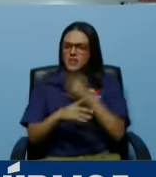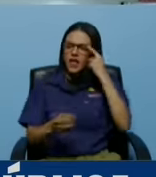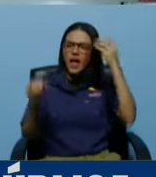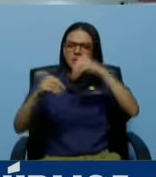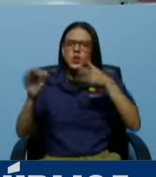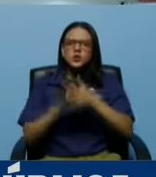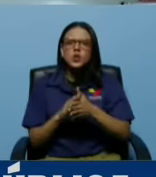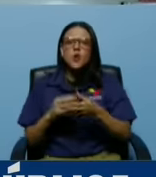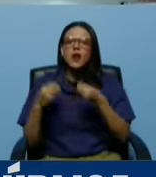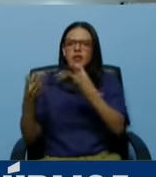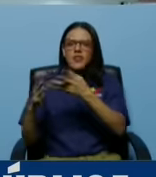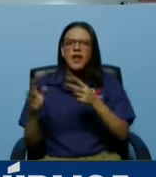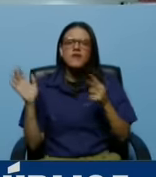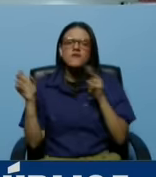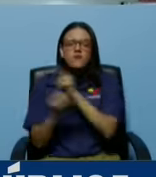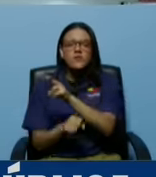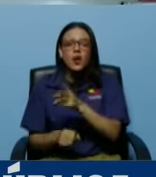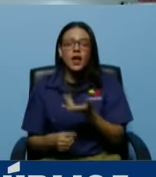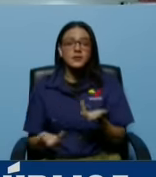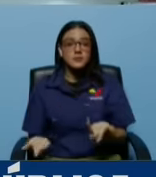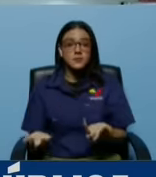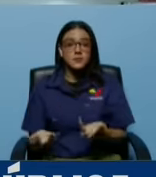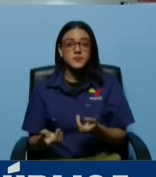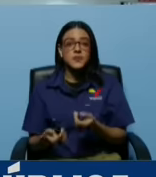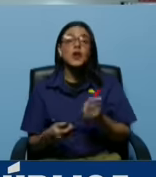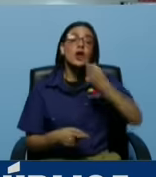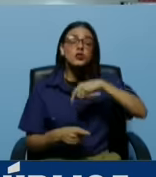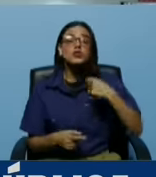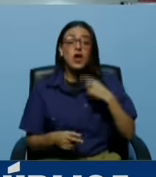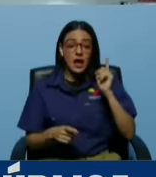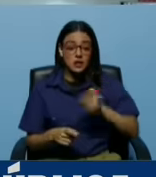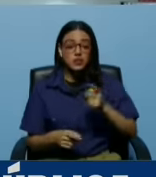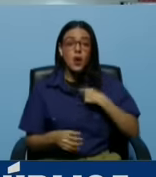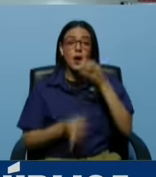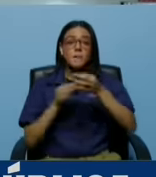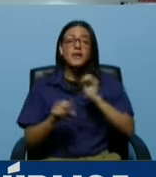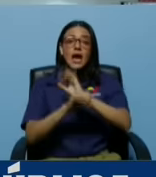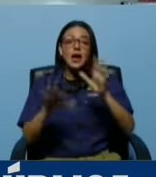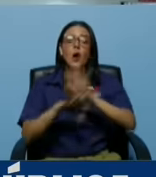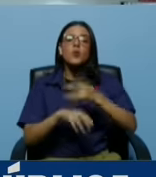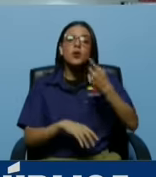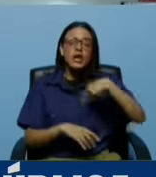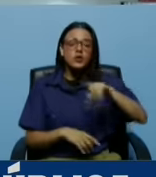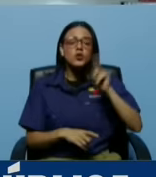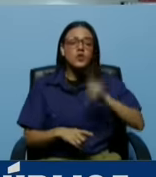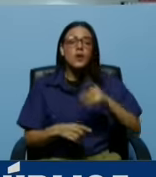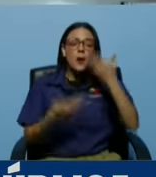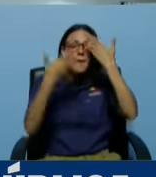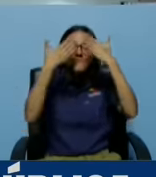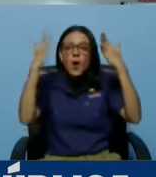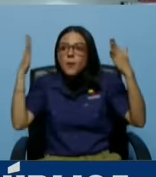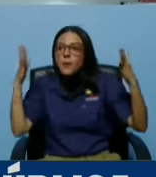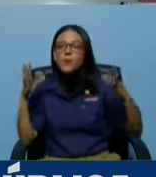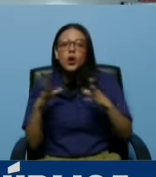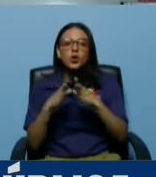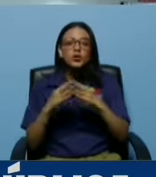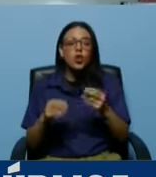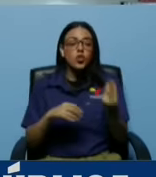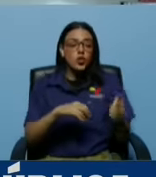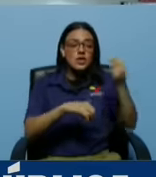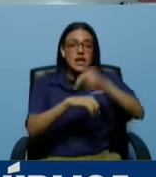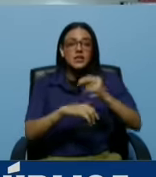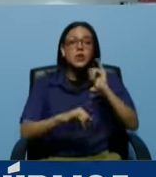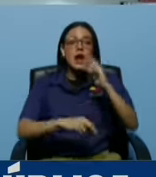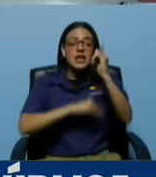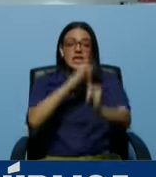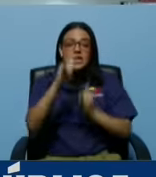vean ustedes, este preámbulo era necesario, porque las caretas tienen que quitarse, y aquí hay medios nacionales e